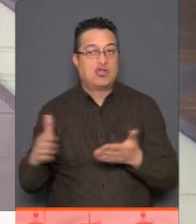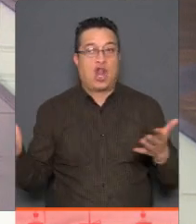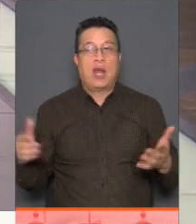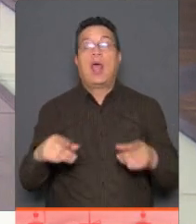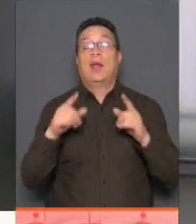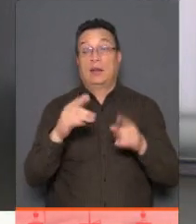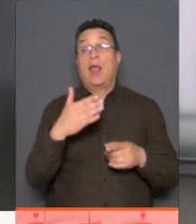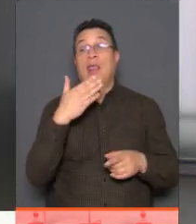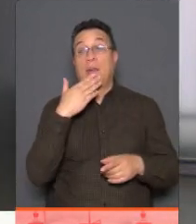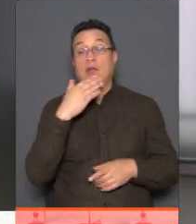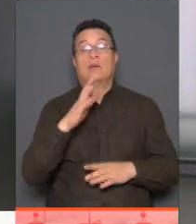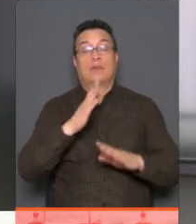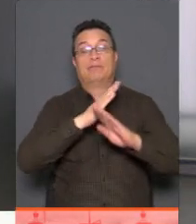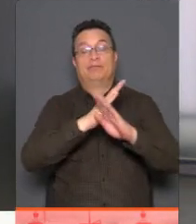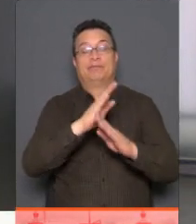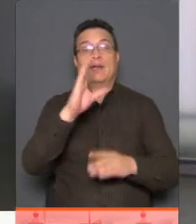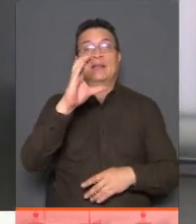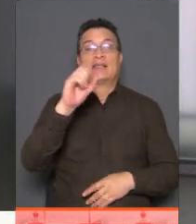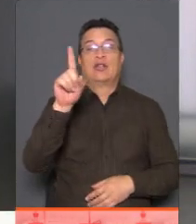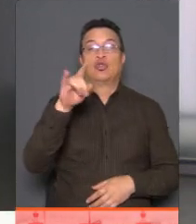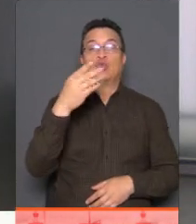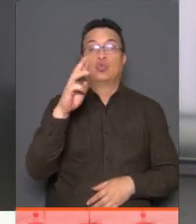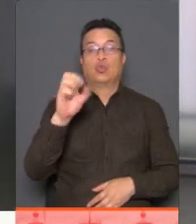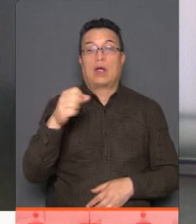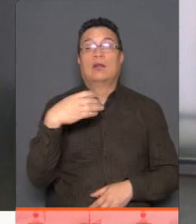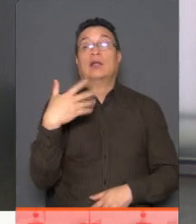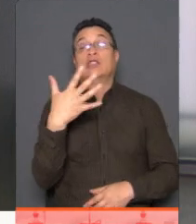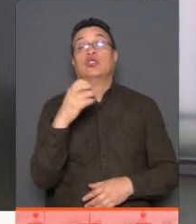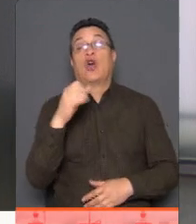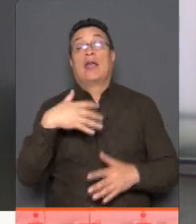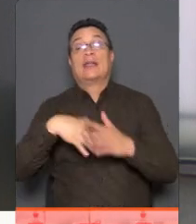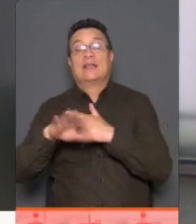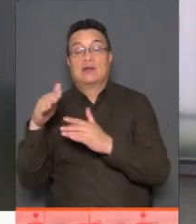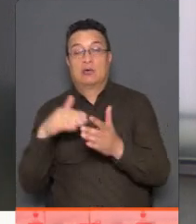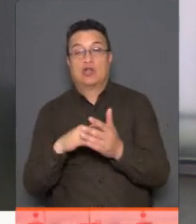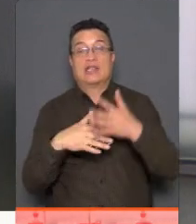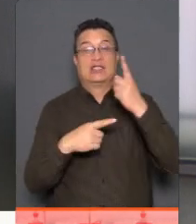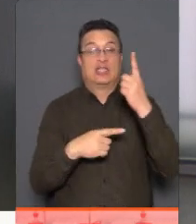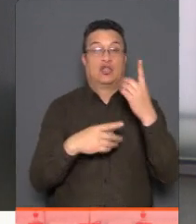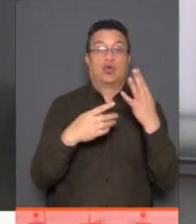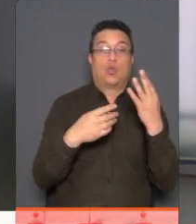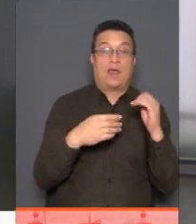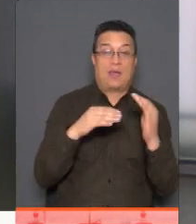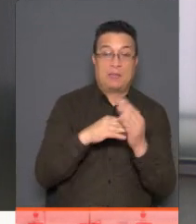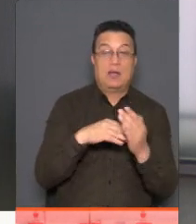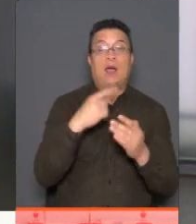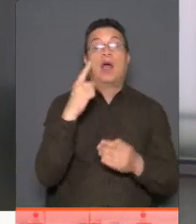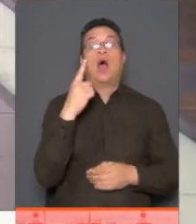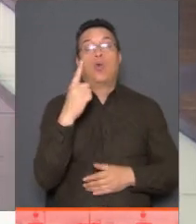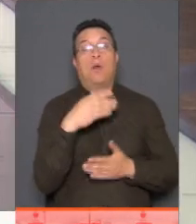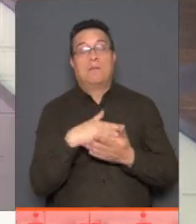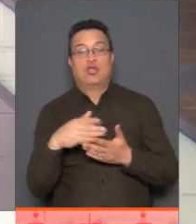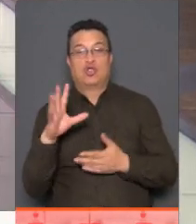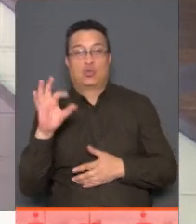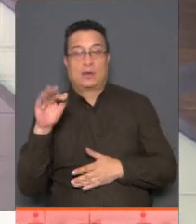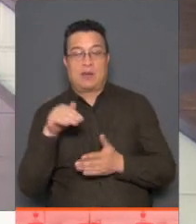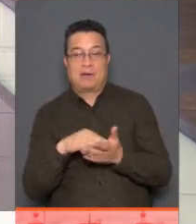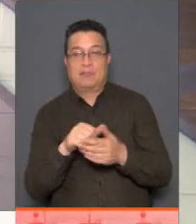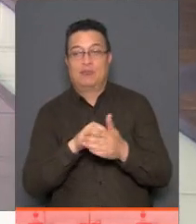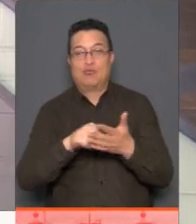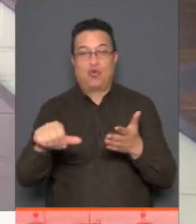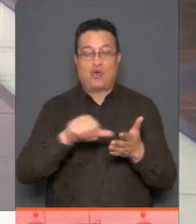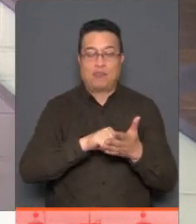tenemos la censura de un 5 a un 15% con 140.000 a sueldos que son de millones. Entonces, estas sanciones